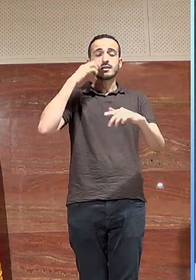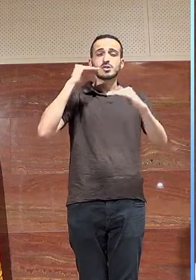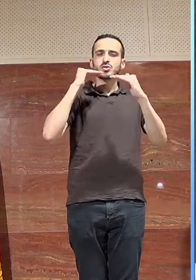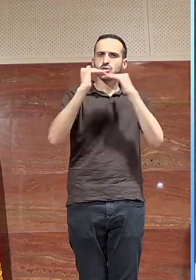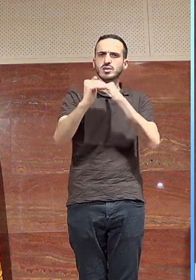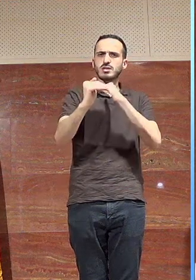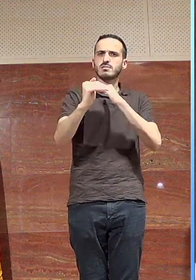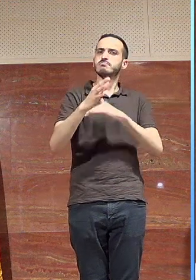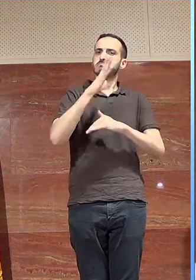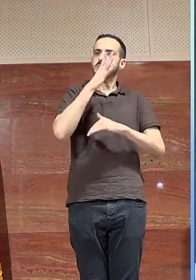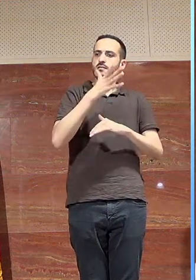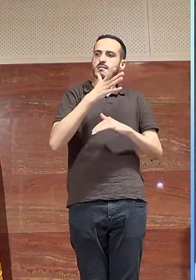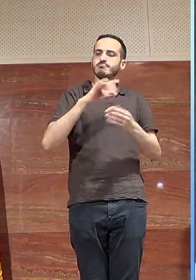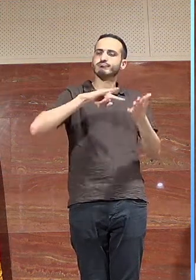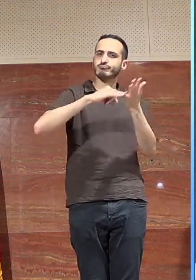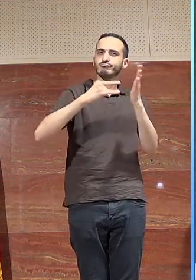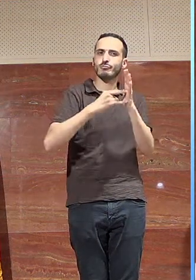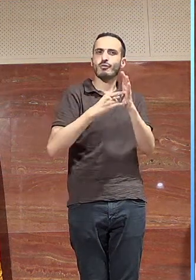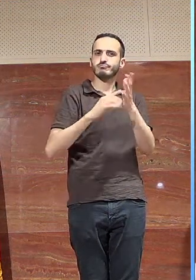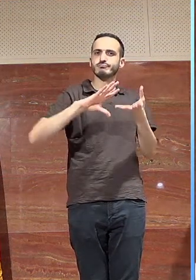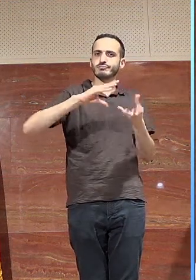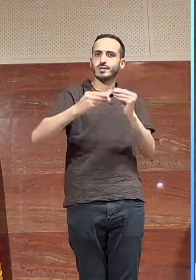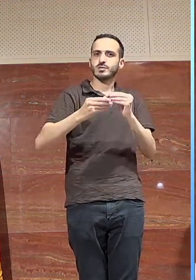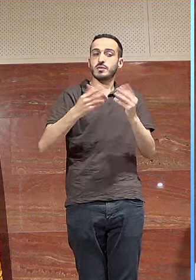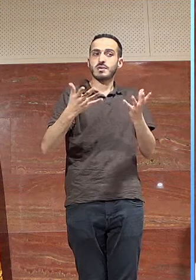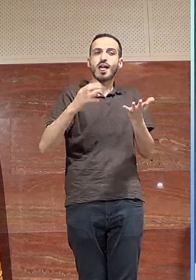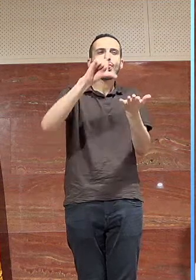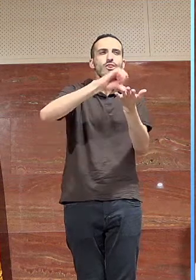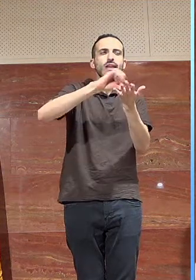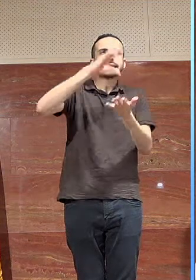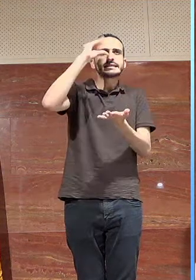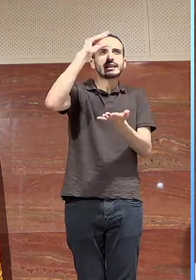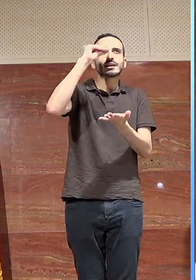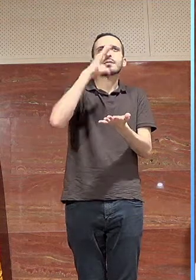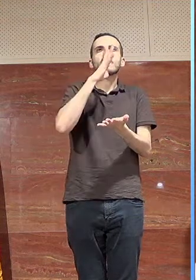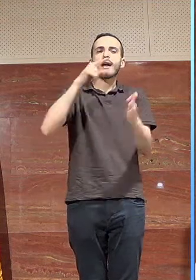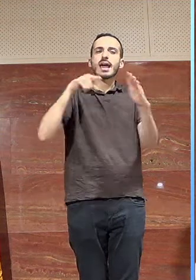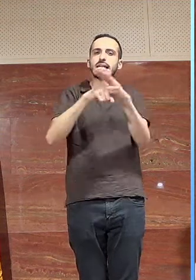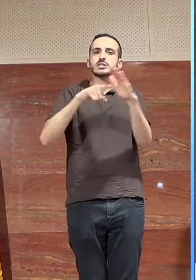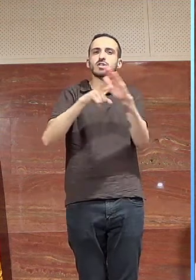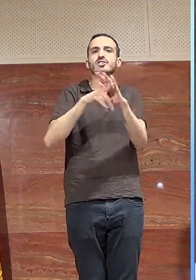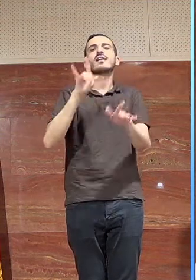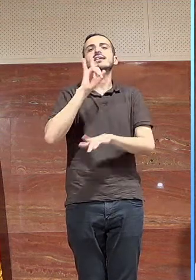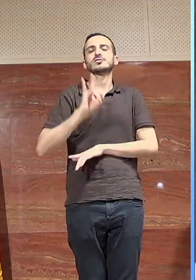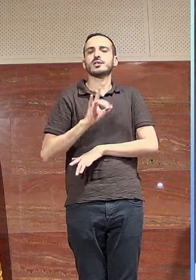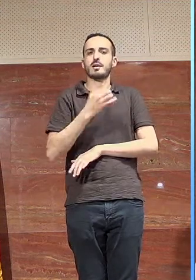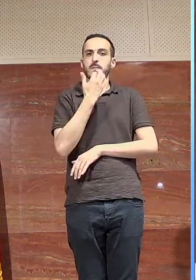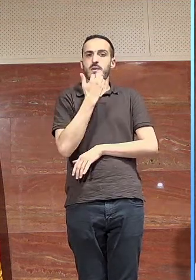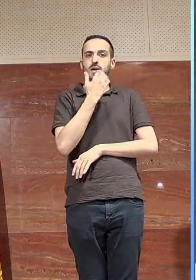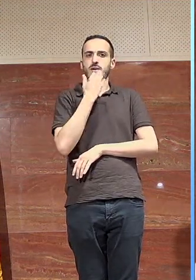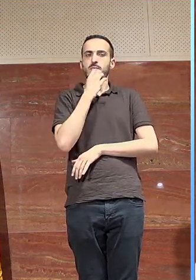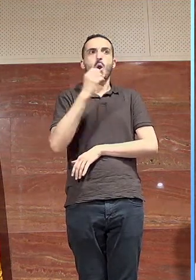tecnología. Es decir, se trata más o menos de una ciudad inteligente en tanto que tiene gestión electrónica, pues porque se puede gestionar